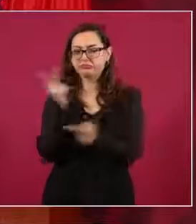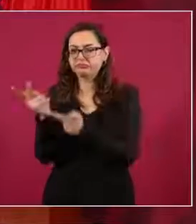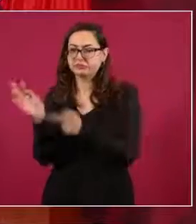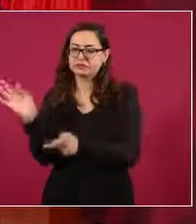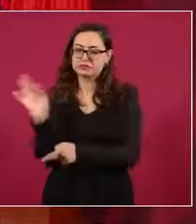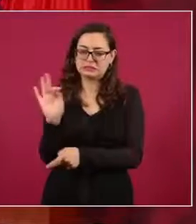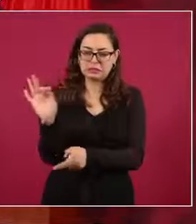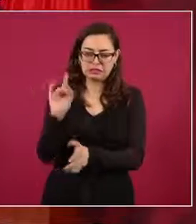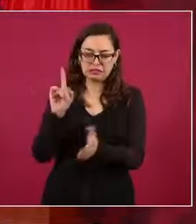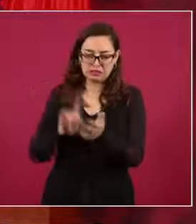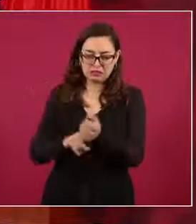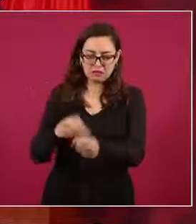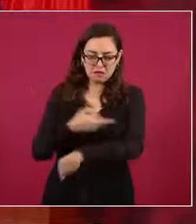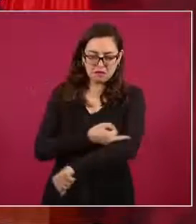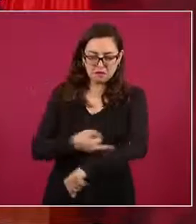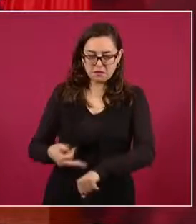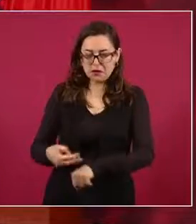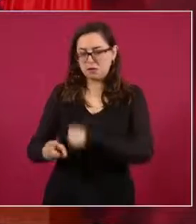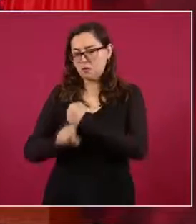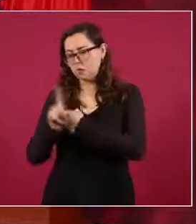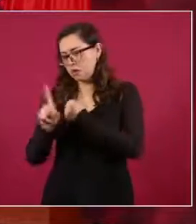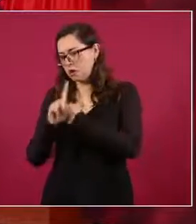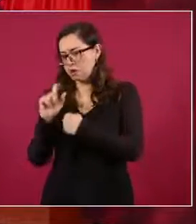ver con la